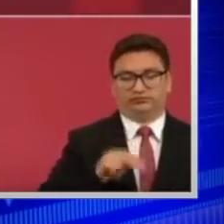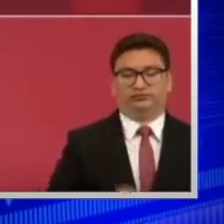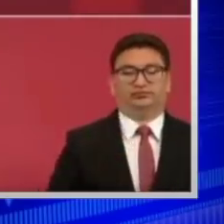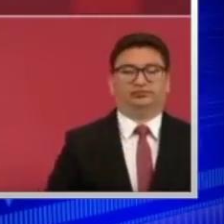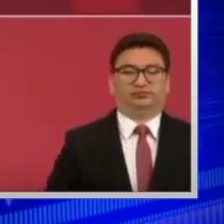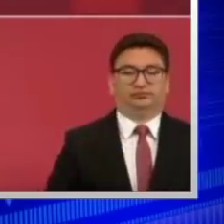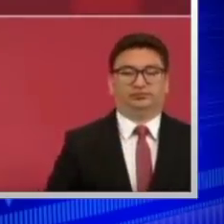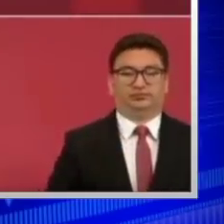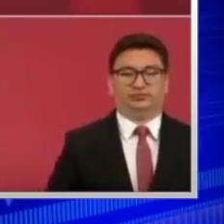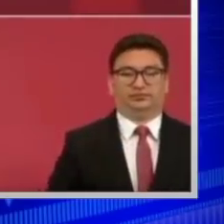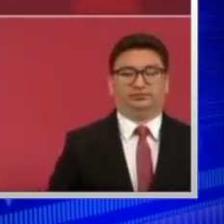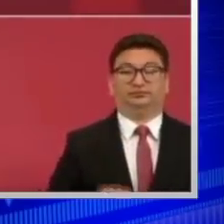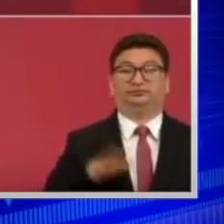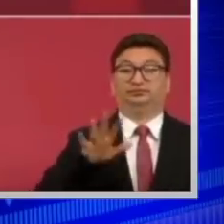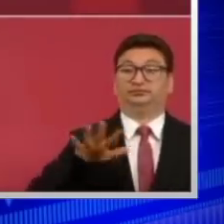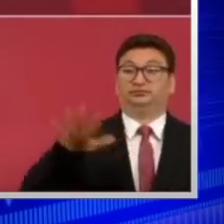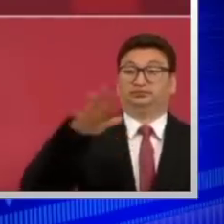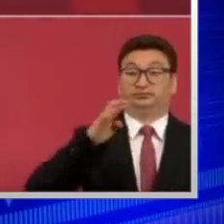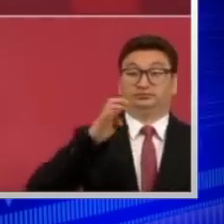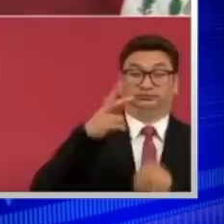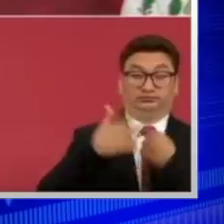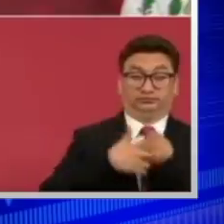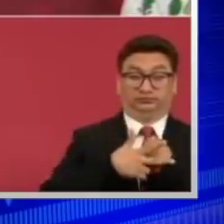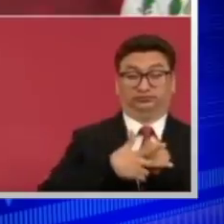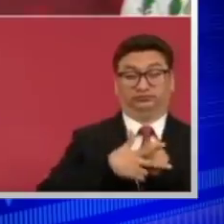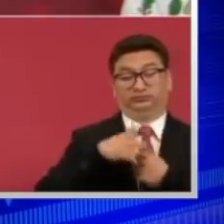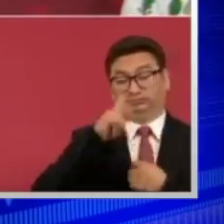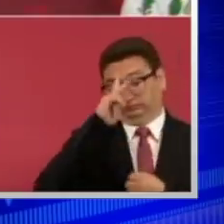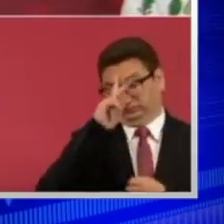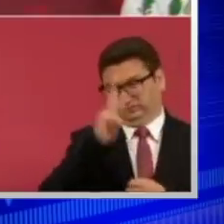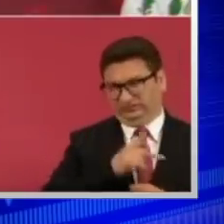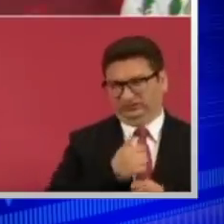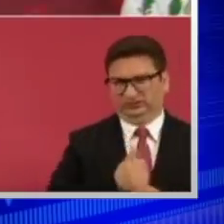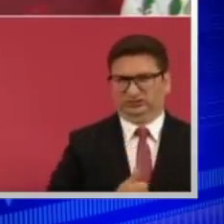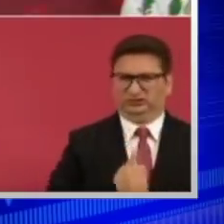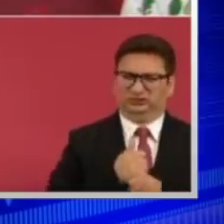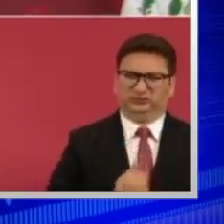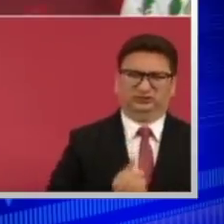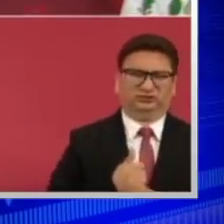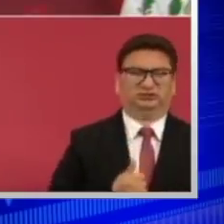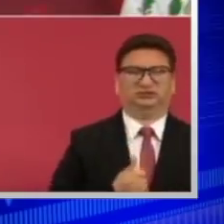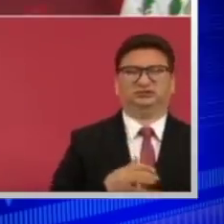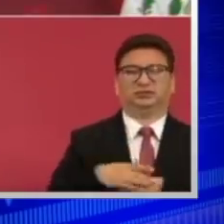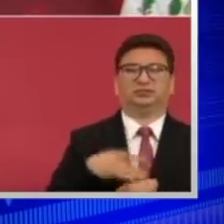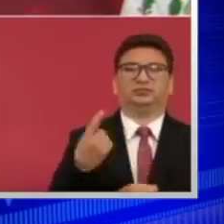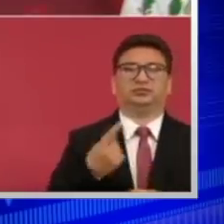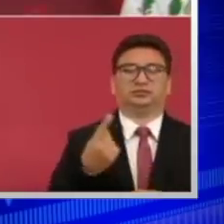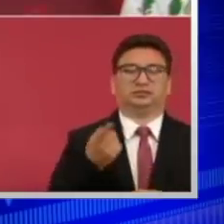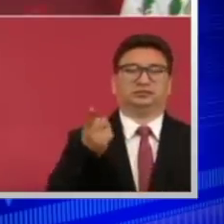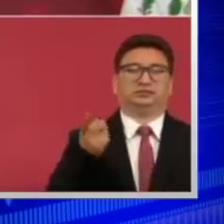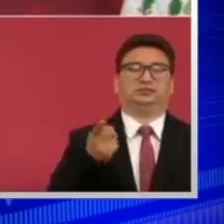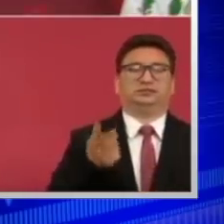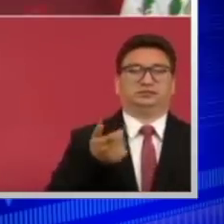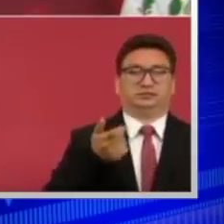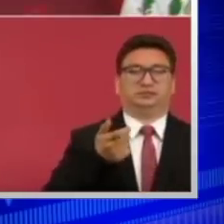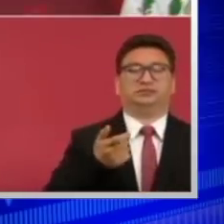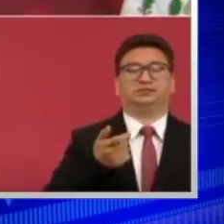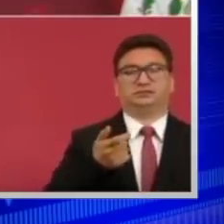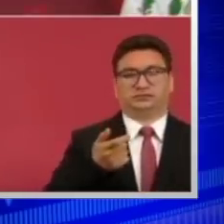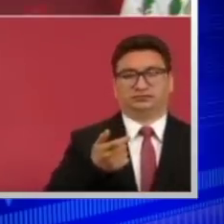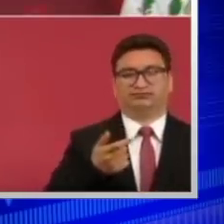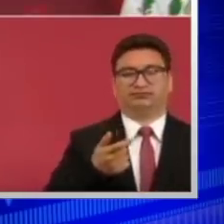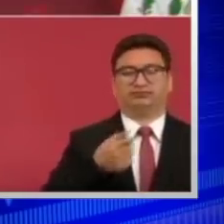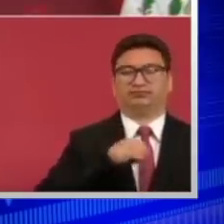en Europa están padeciendo mucho por el aumento en los precios